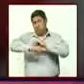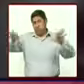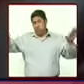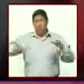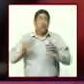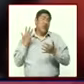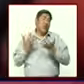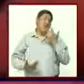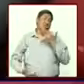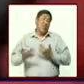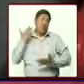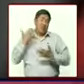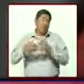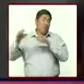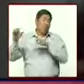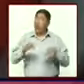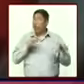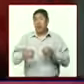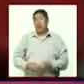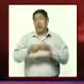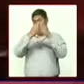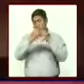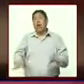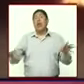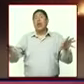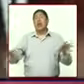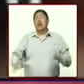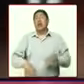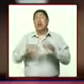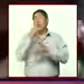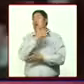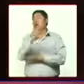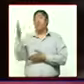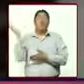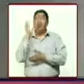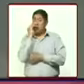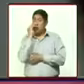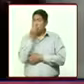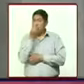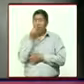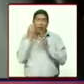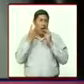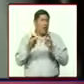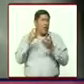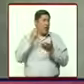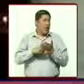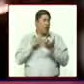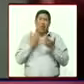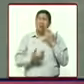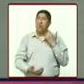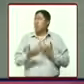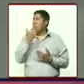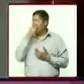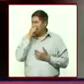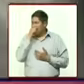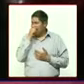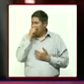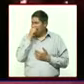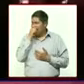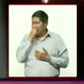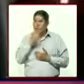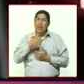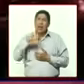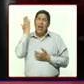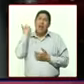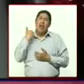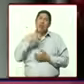los incendios están causando pérdidas tremendas en bosque y fauna. A ver, este fuego había empeorado la noche